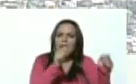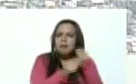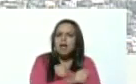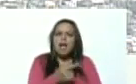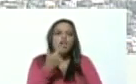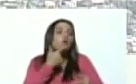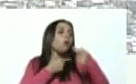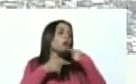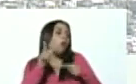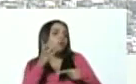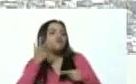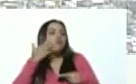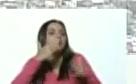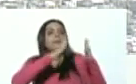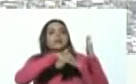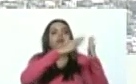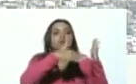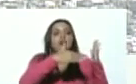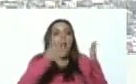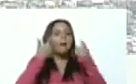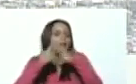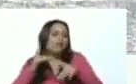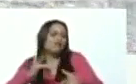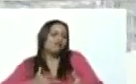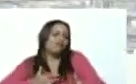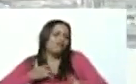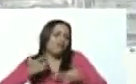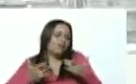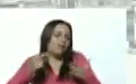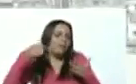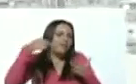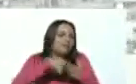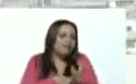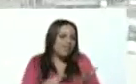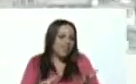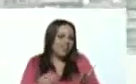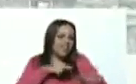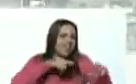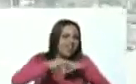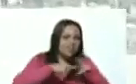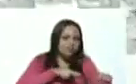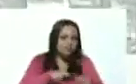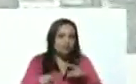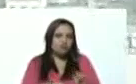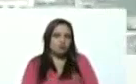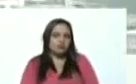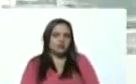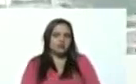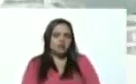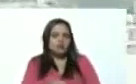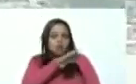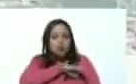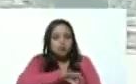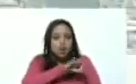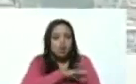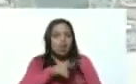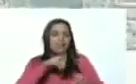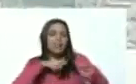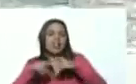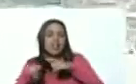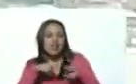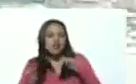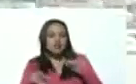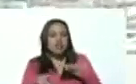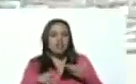algo, pero no cambiaría la esencia y la profundidad de las relaciones sociales, de las relaciones